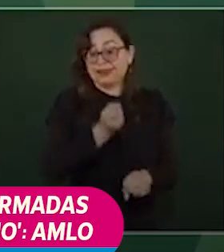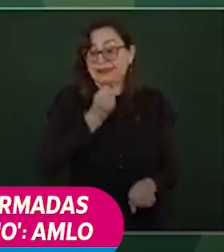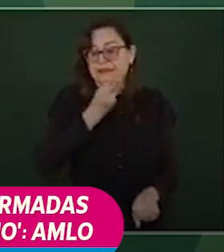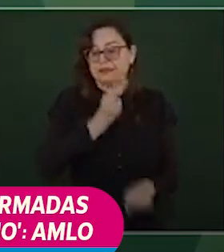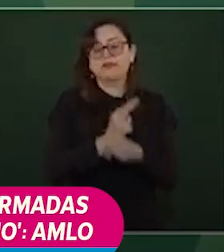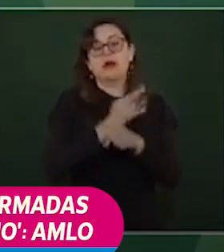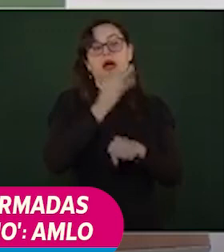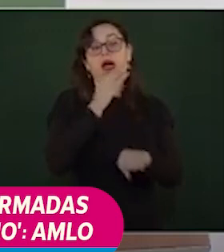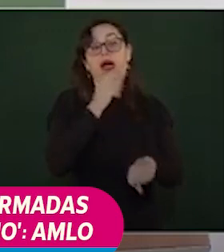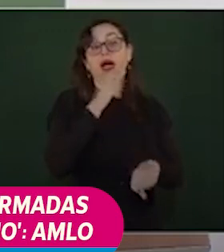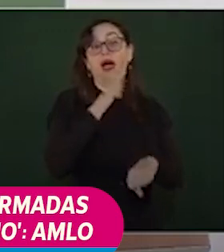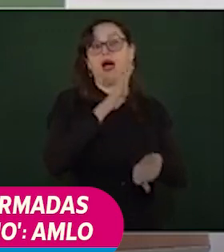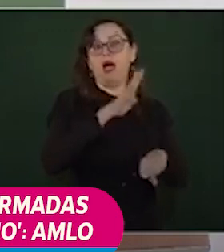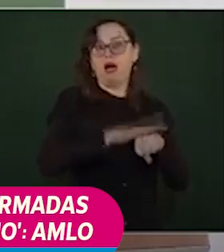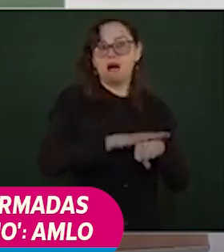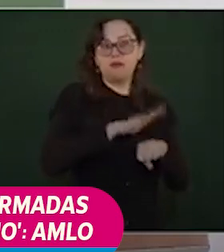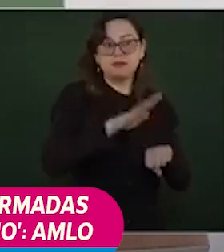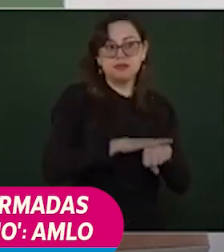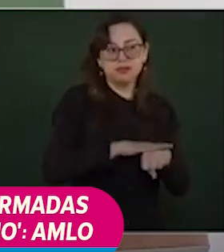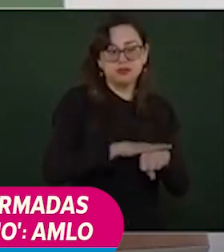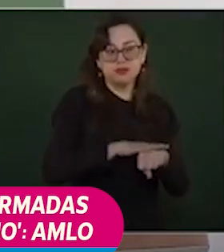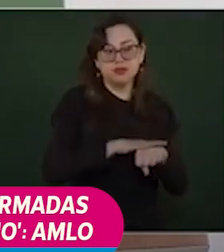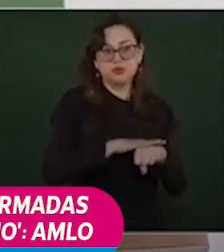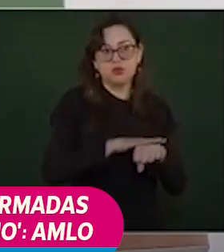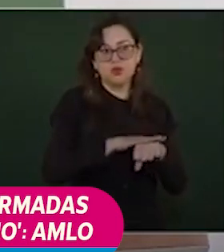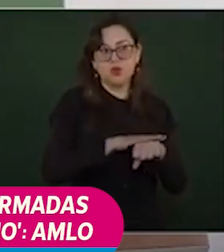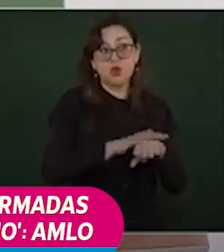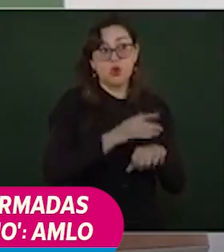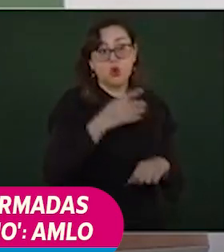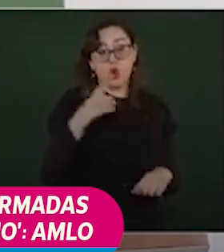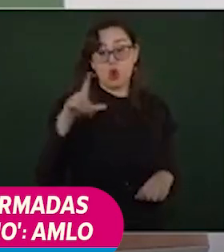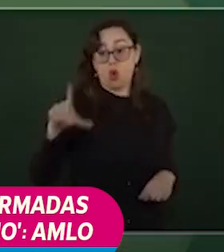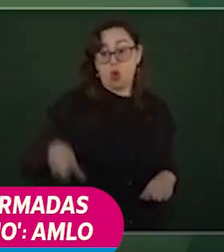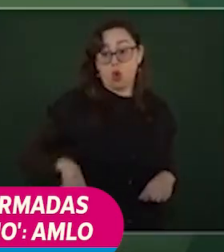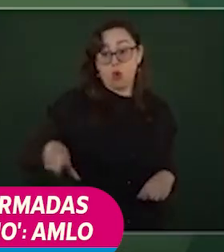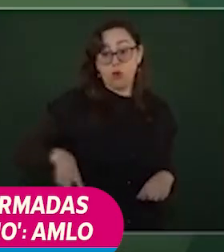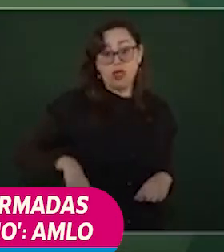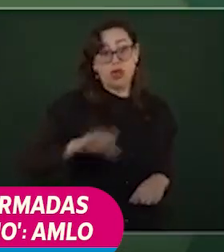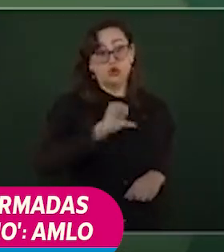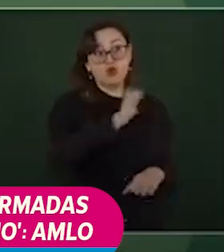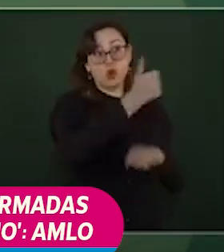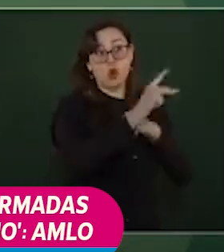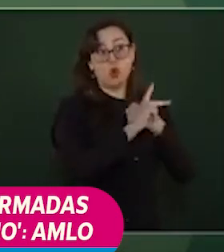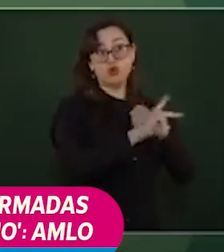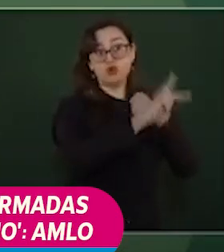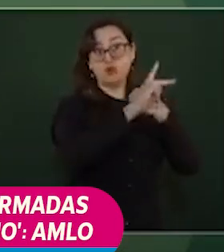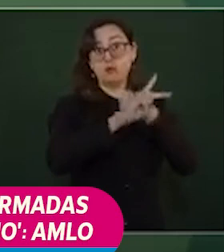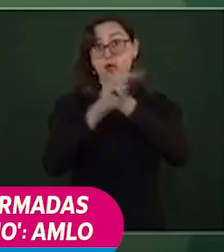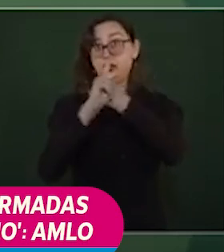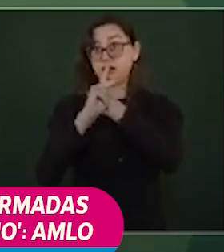que intervenga ningún gobierno extranjero Y mucho menos